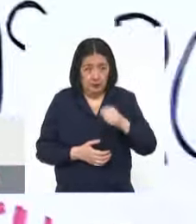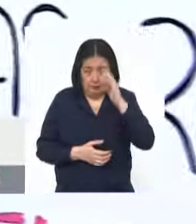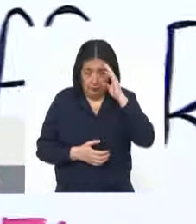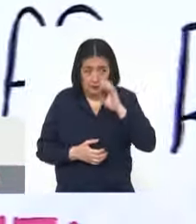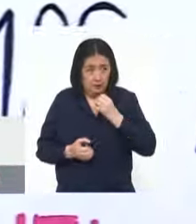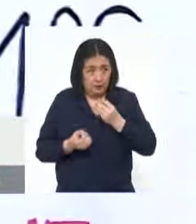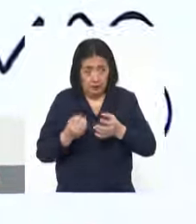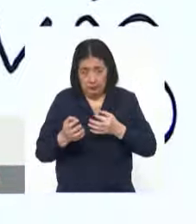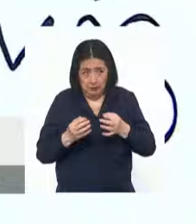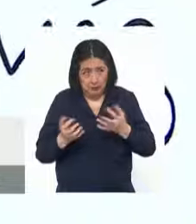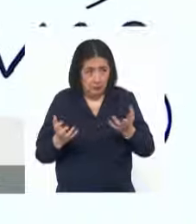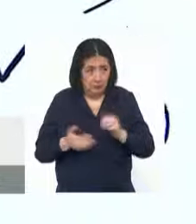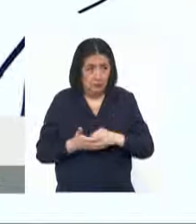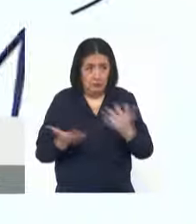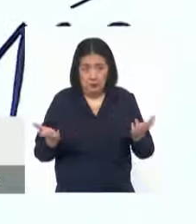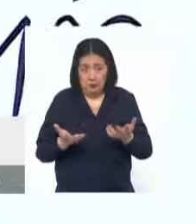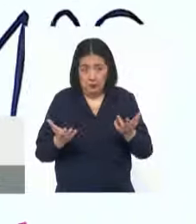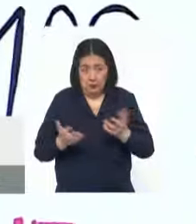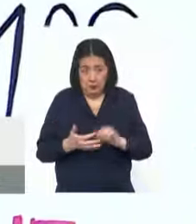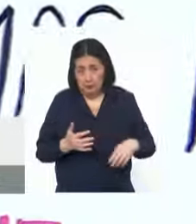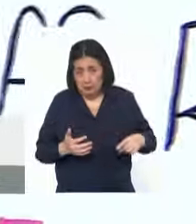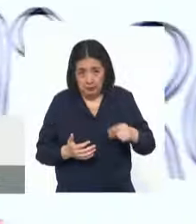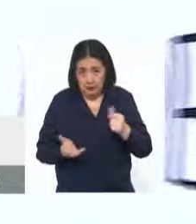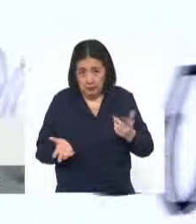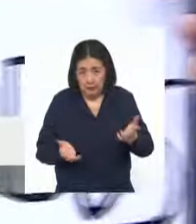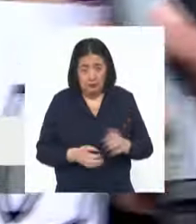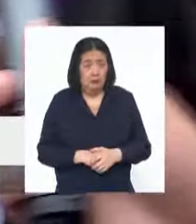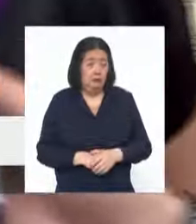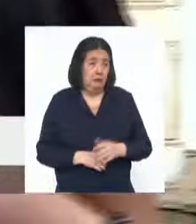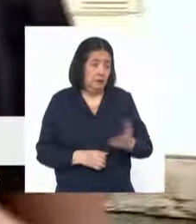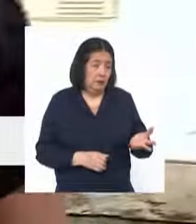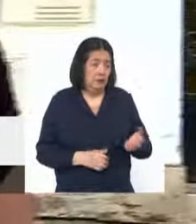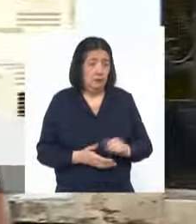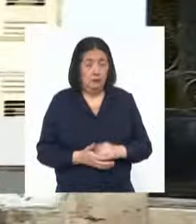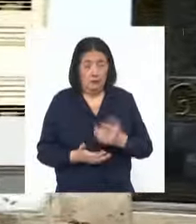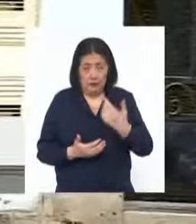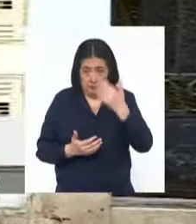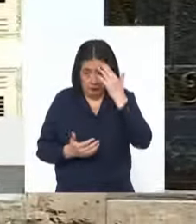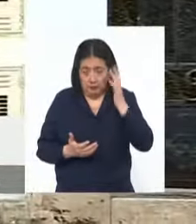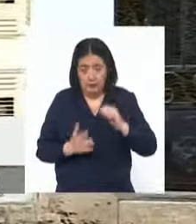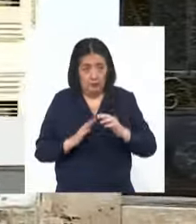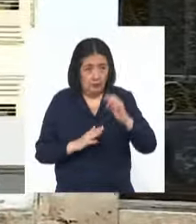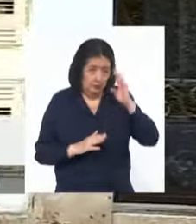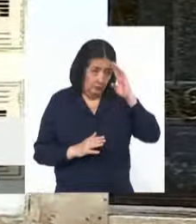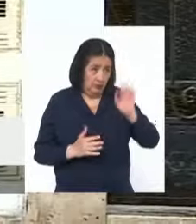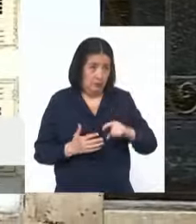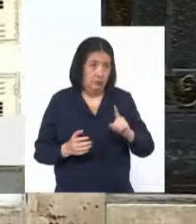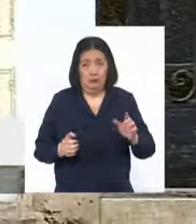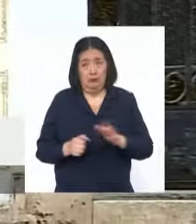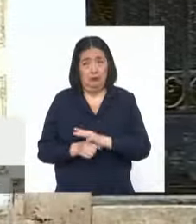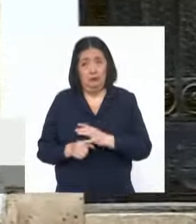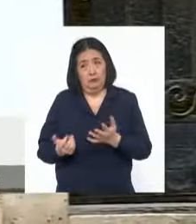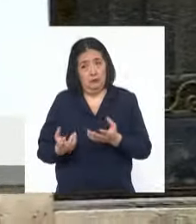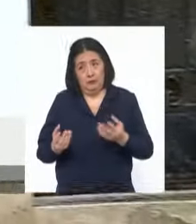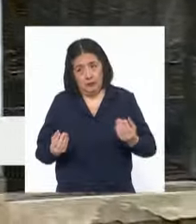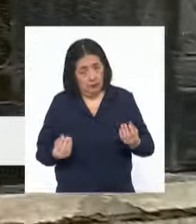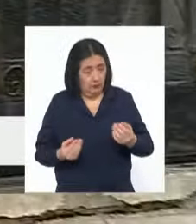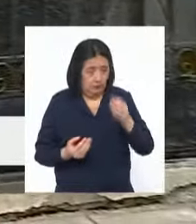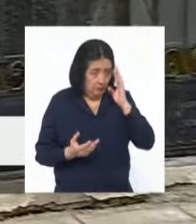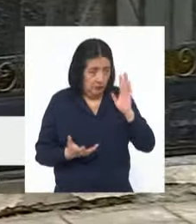algún indicio de repente del paradero de Mariano? Sí, bueno, como todos sabemos, las comisarías no se dan abasto,